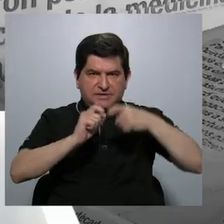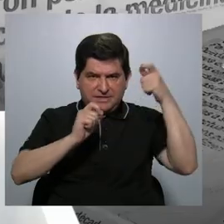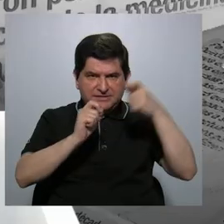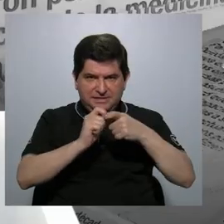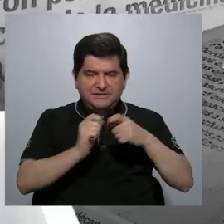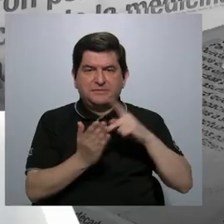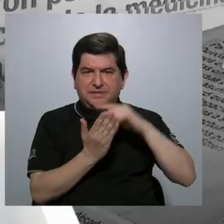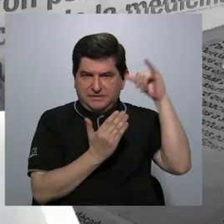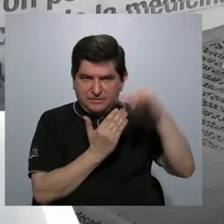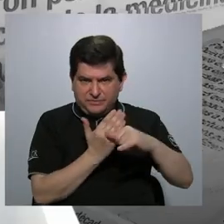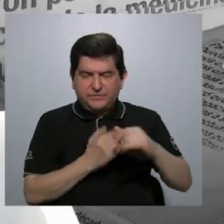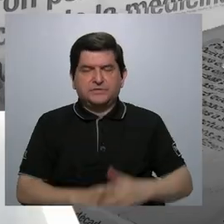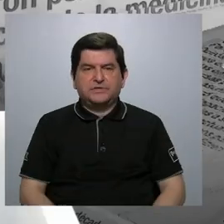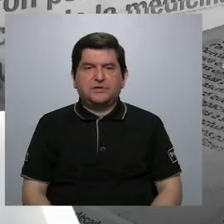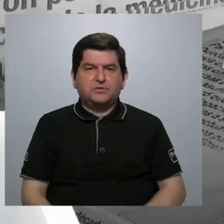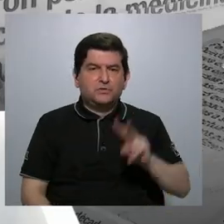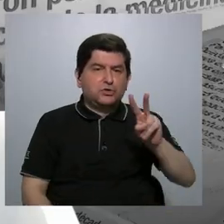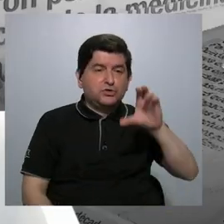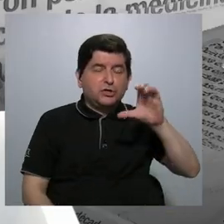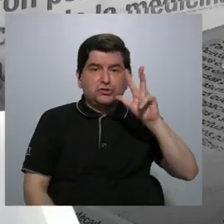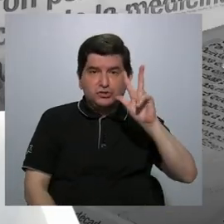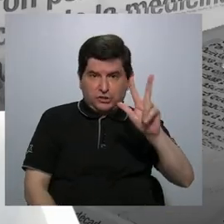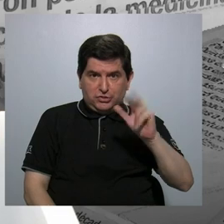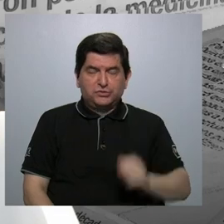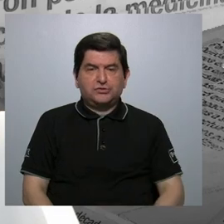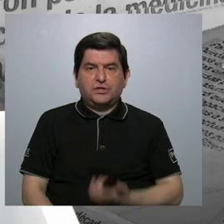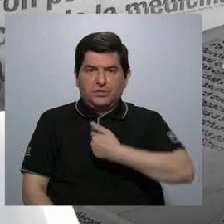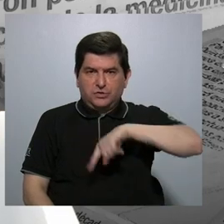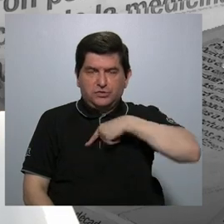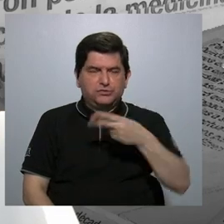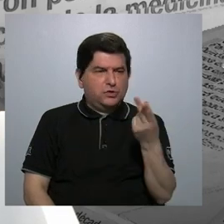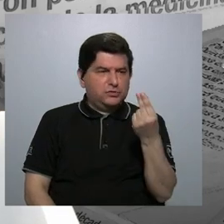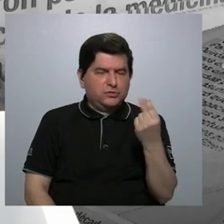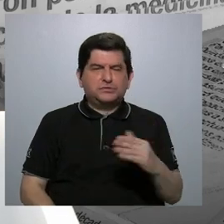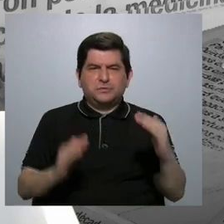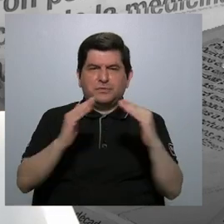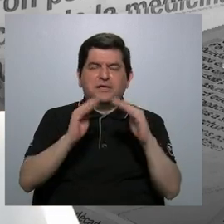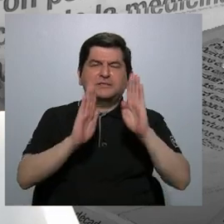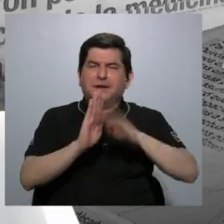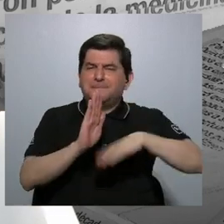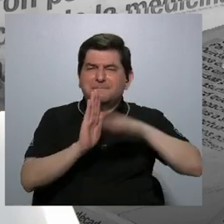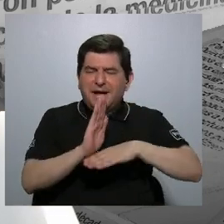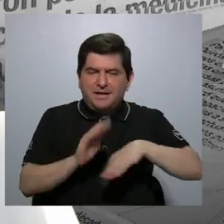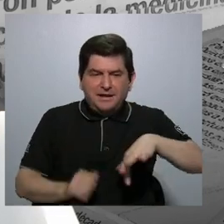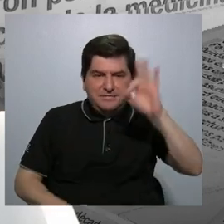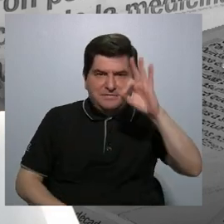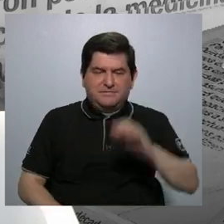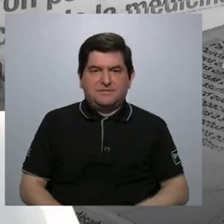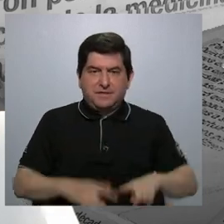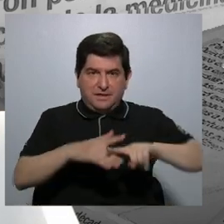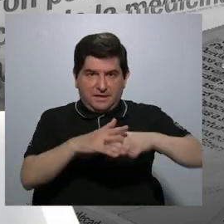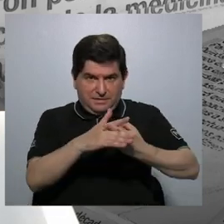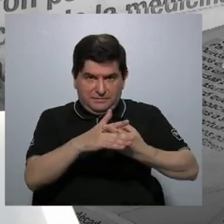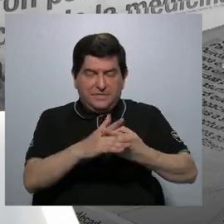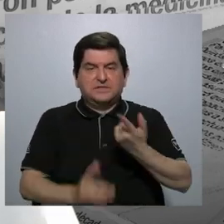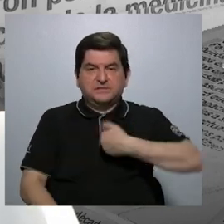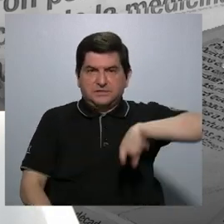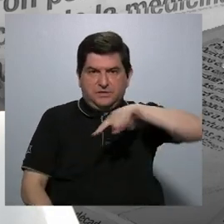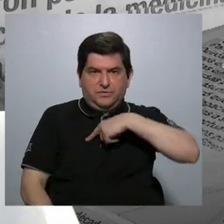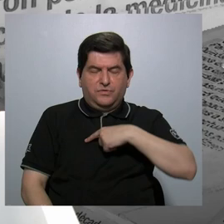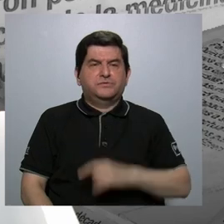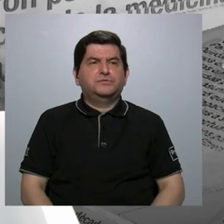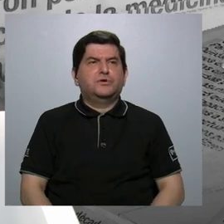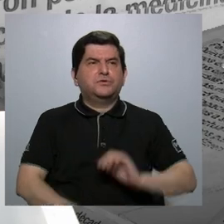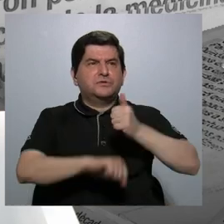específico. De esos 203, obtuvimos el precio de la vivienda más barata, para empezar a tener